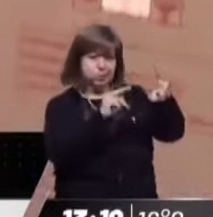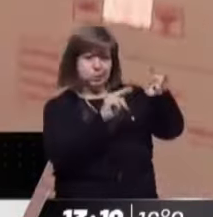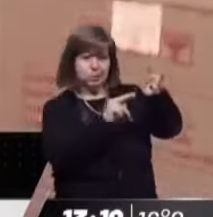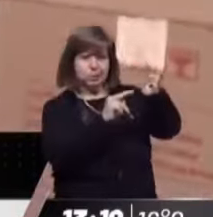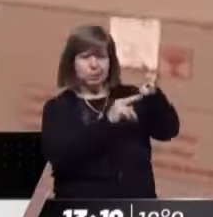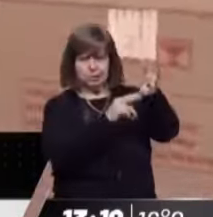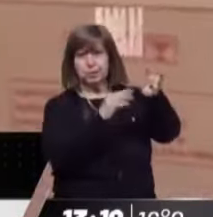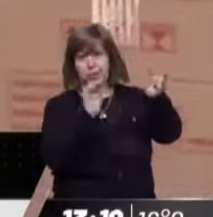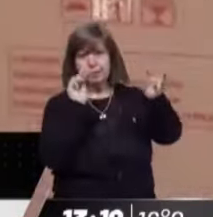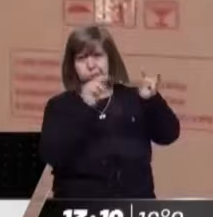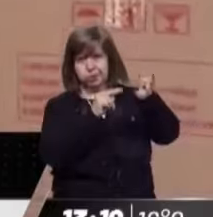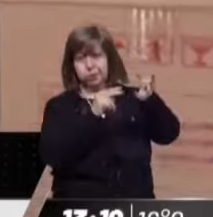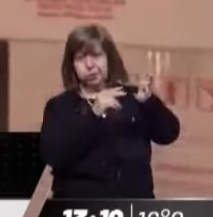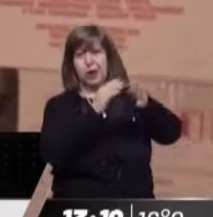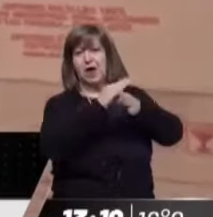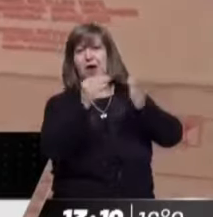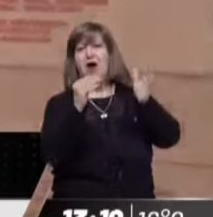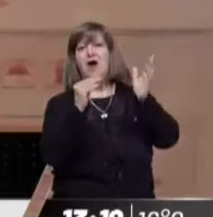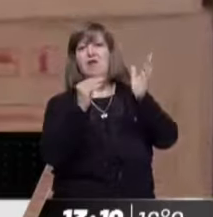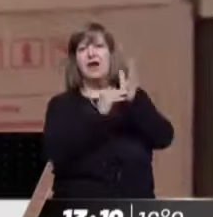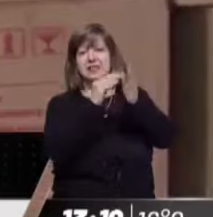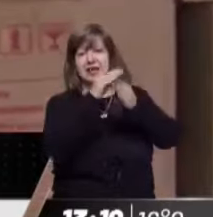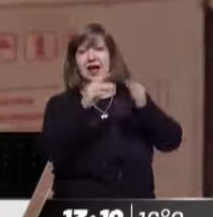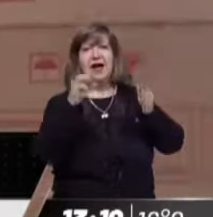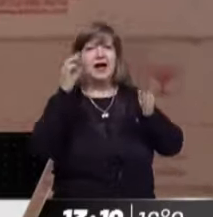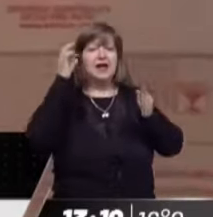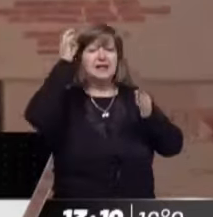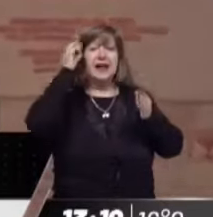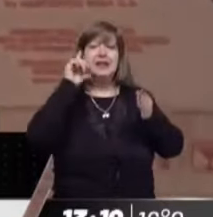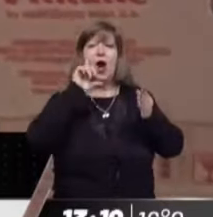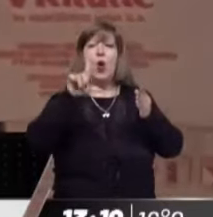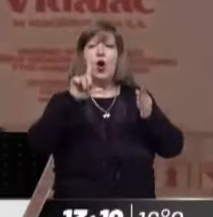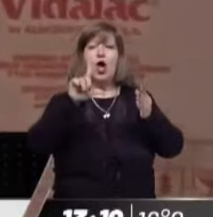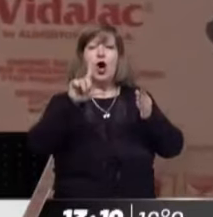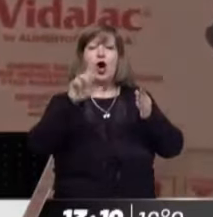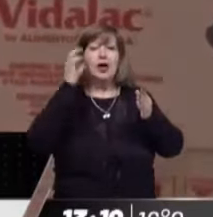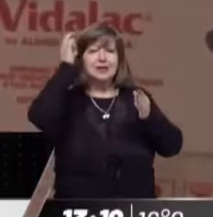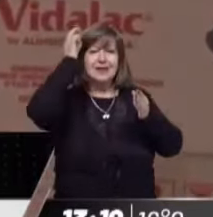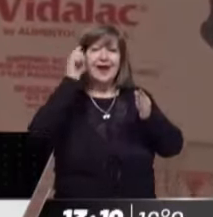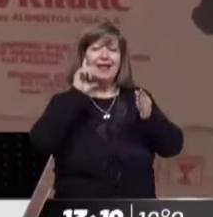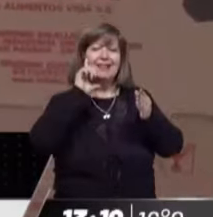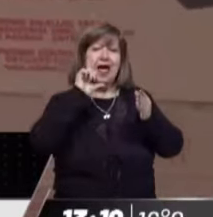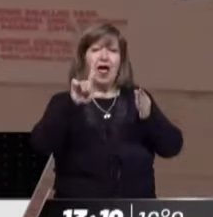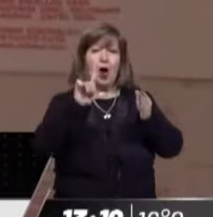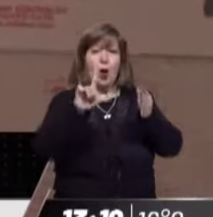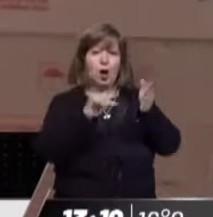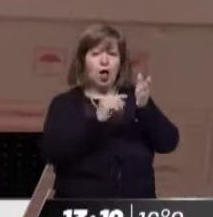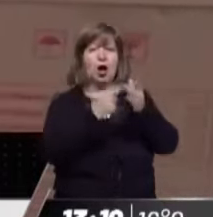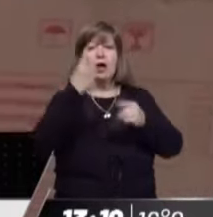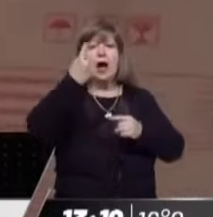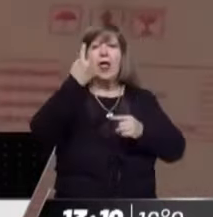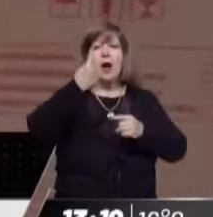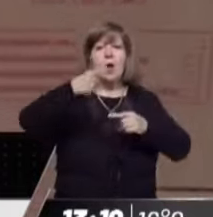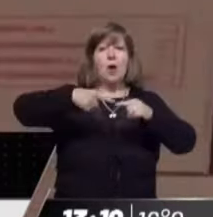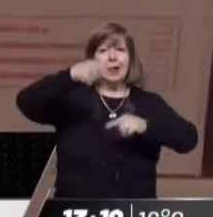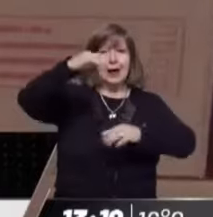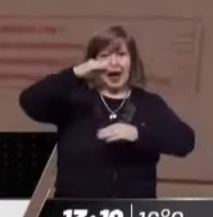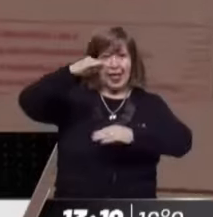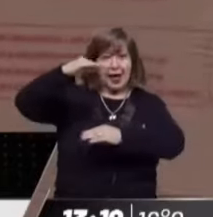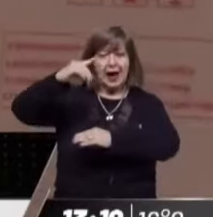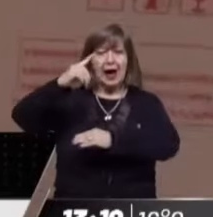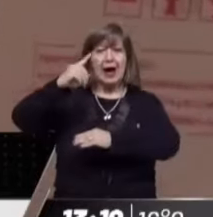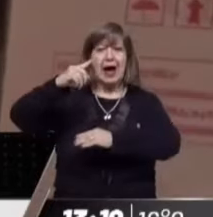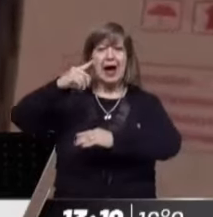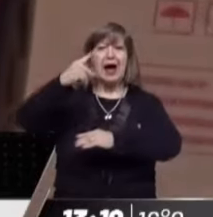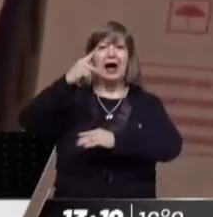mirando por su por supuesto la fecha es 30 de julio cada caja tiene 1 kg y por eso decíamos